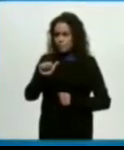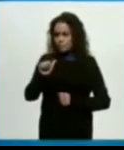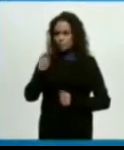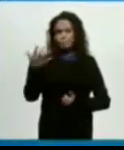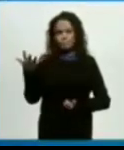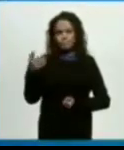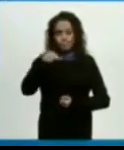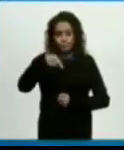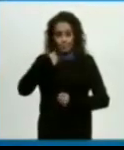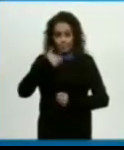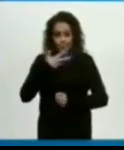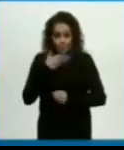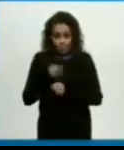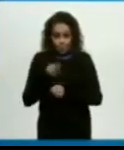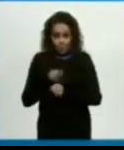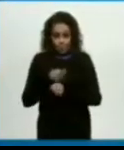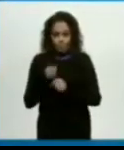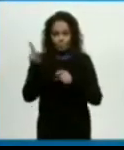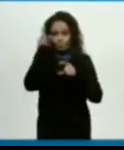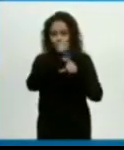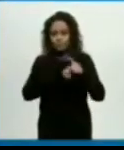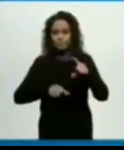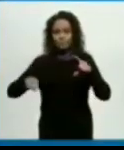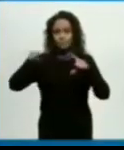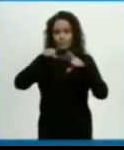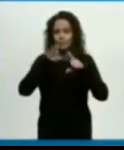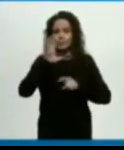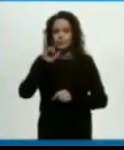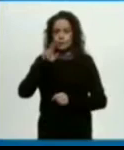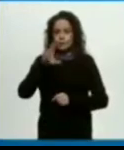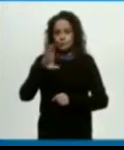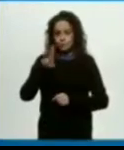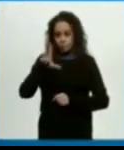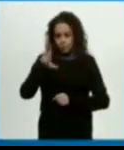Aquí tengo un círculo,